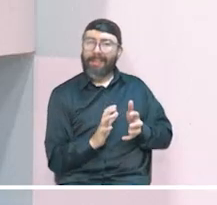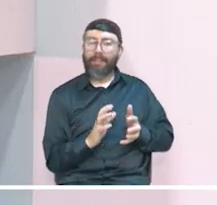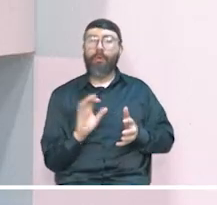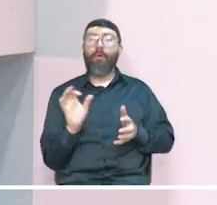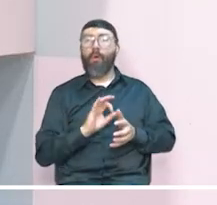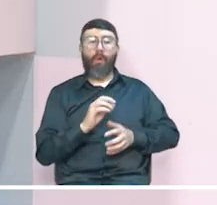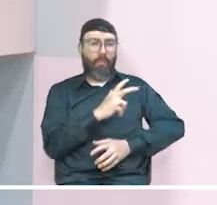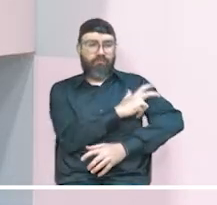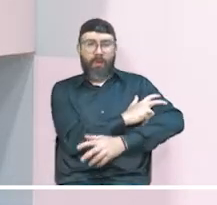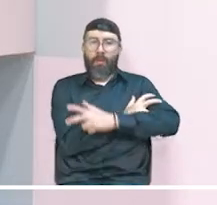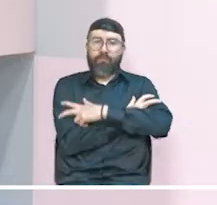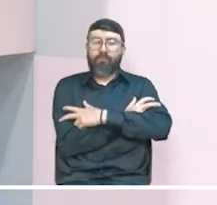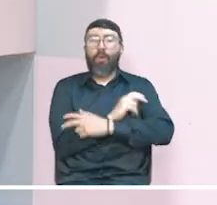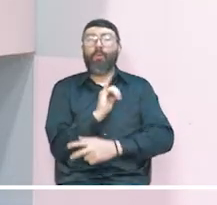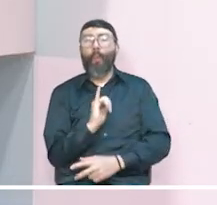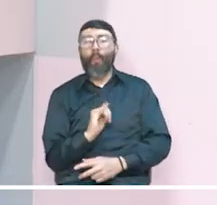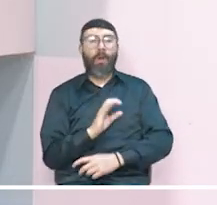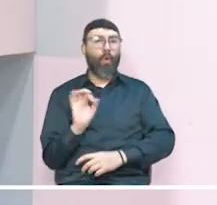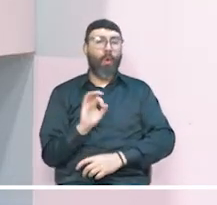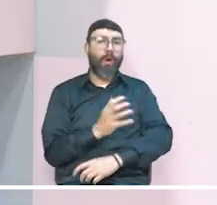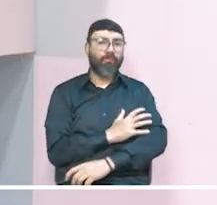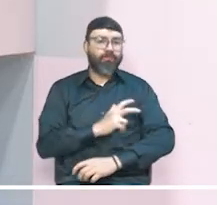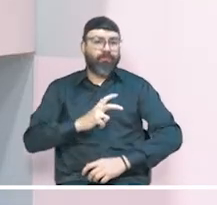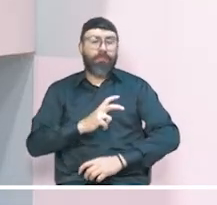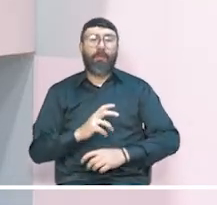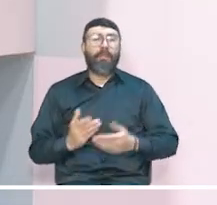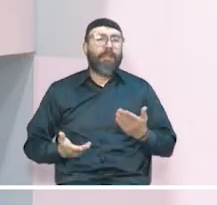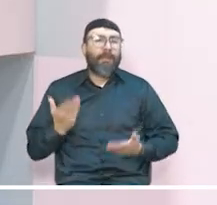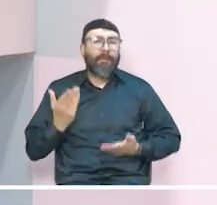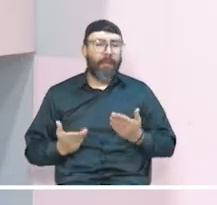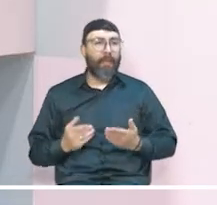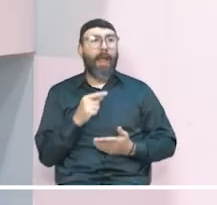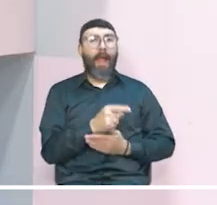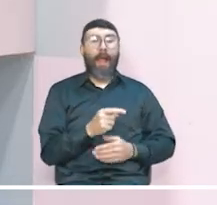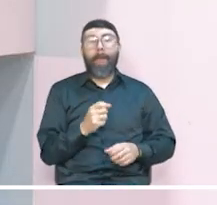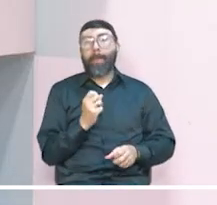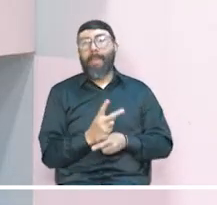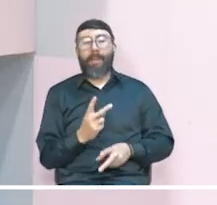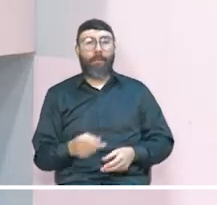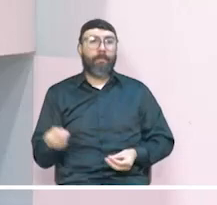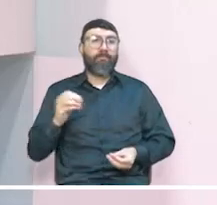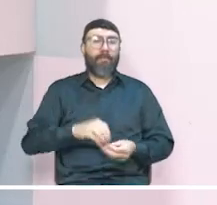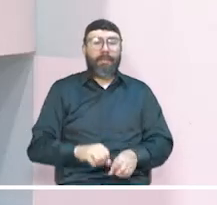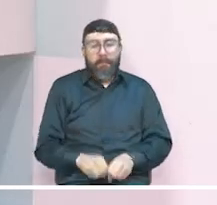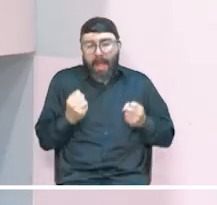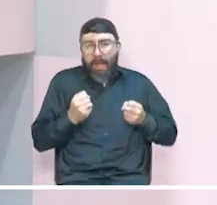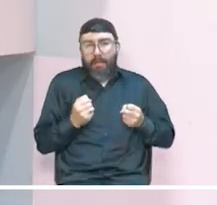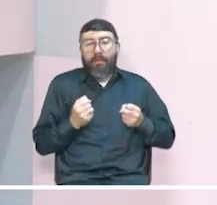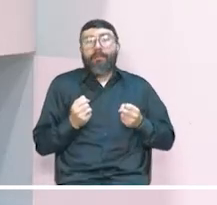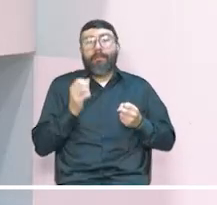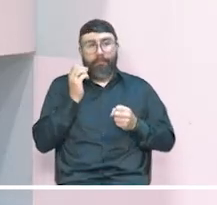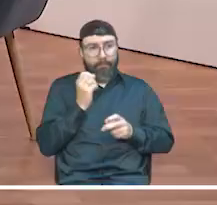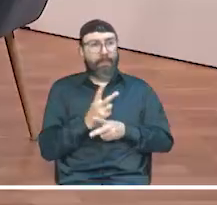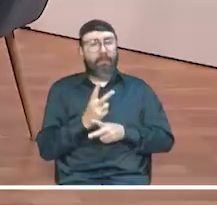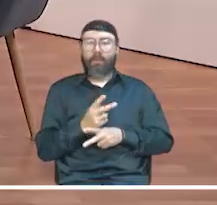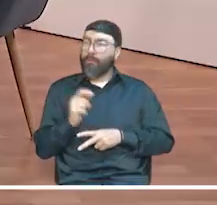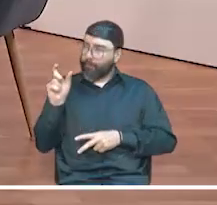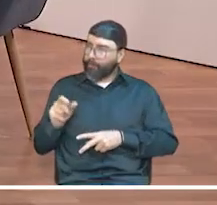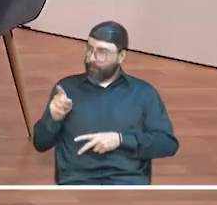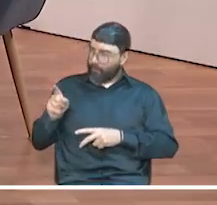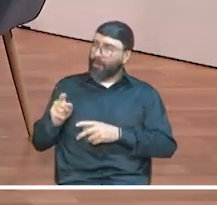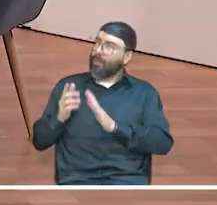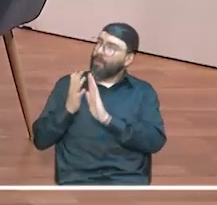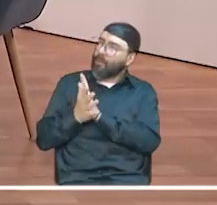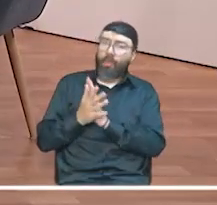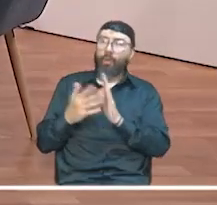masa muscular que tienen previamente a iniciar el ejercicio, pues nos van a generar mayor riesgo de lesiones. Entonces el doctor nos va a comentar cómo preparar nuestro